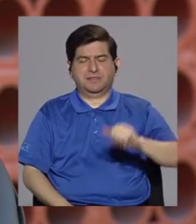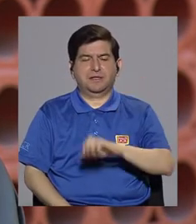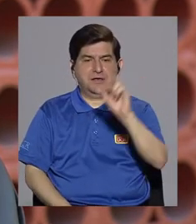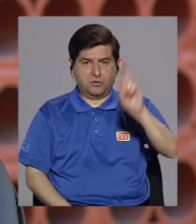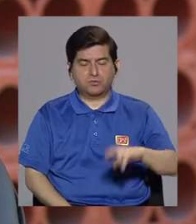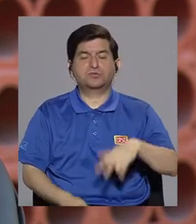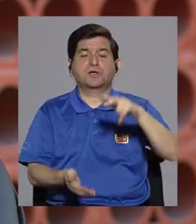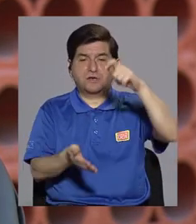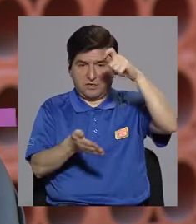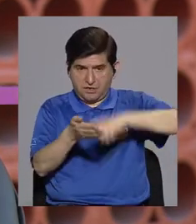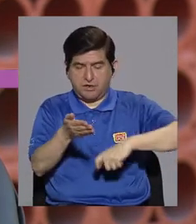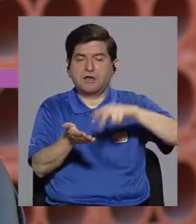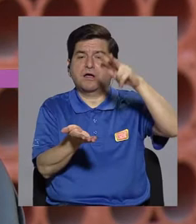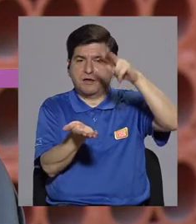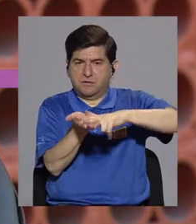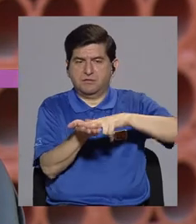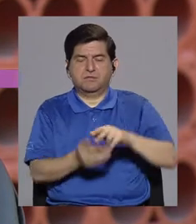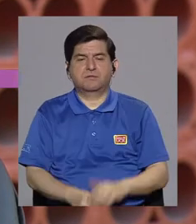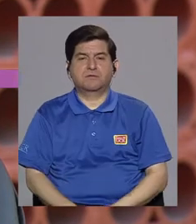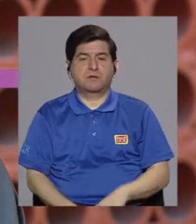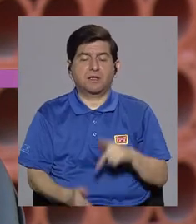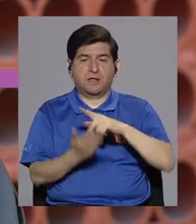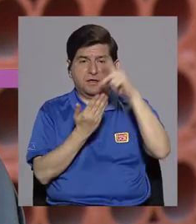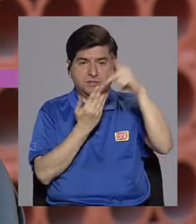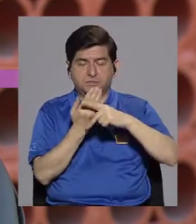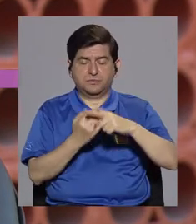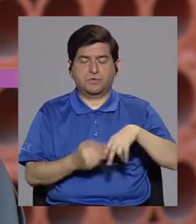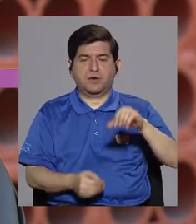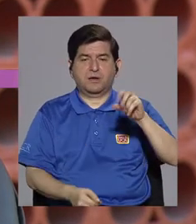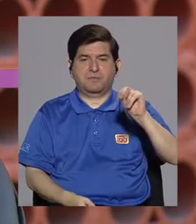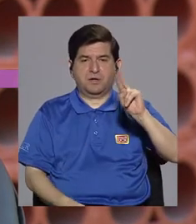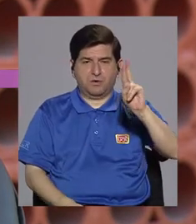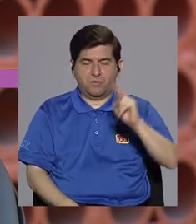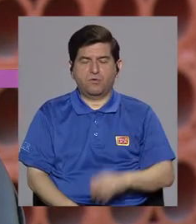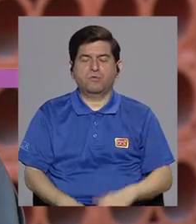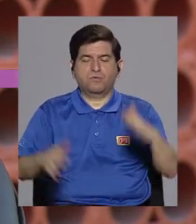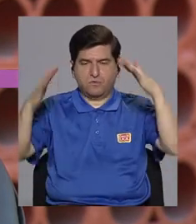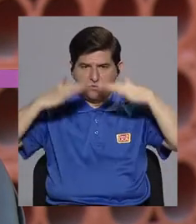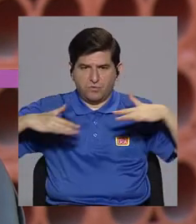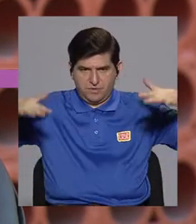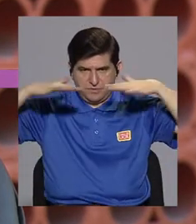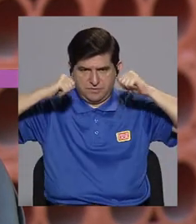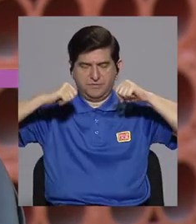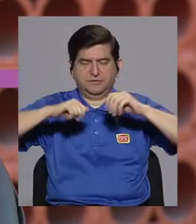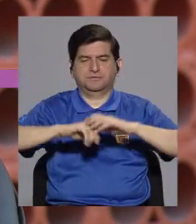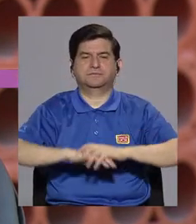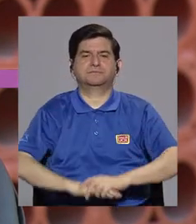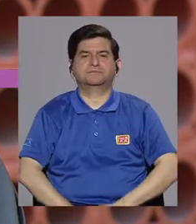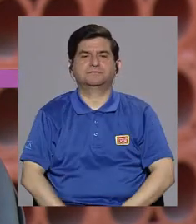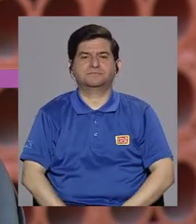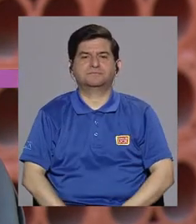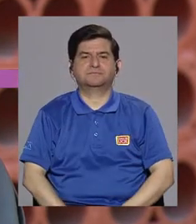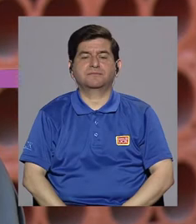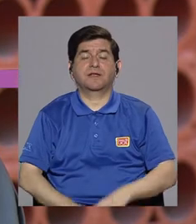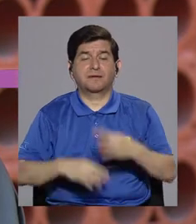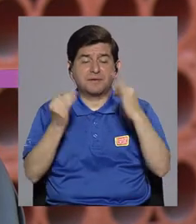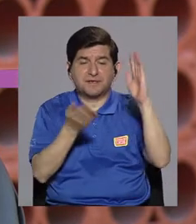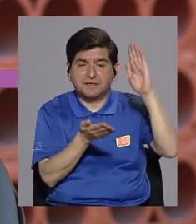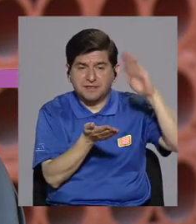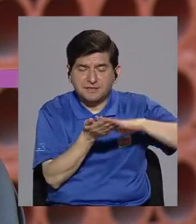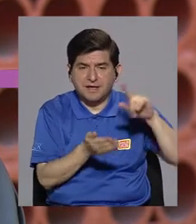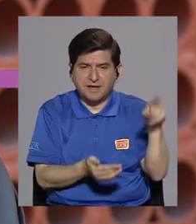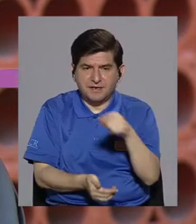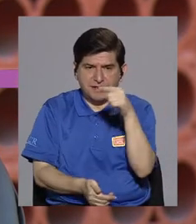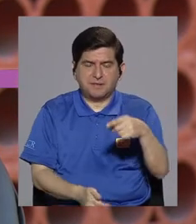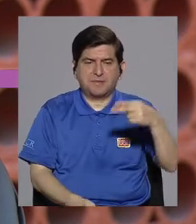ratificó ese convenio, es un convenio del programa de las Naciones Unidas para el Medio Ambiente, para la reducción y